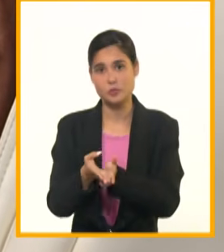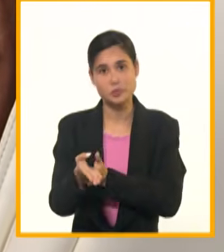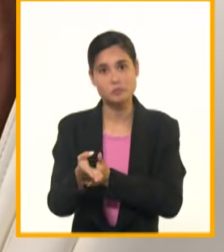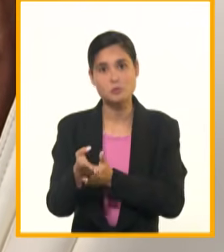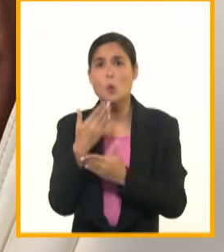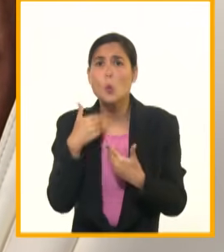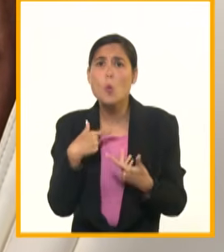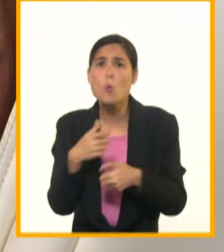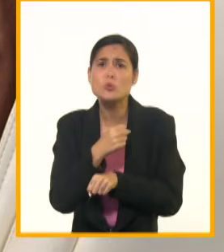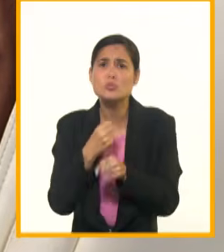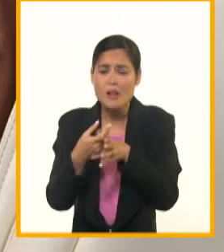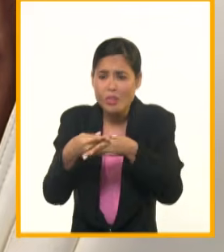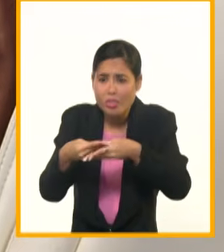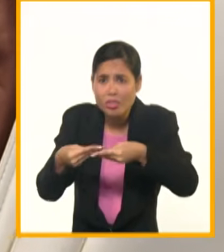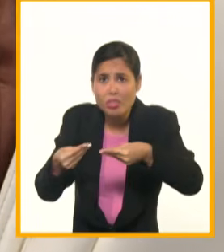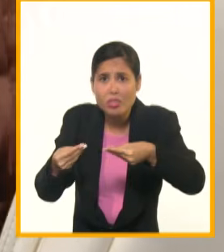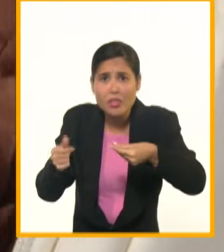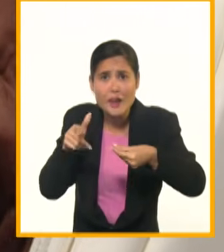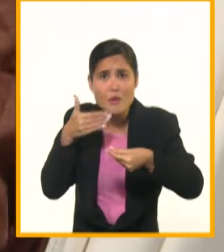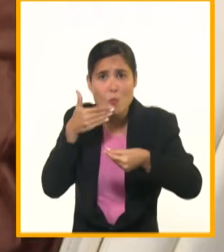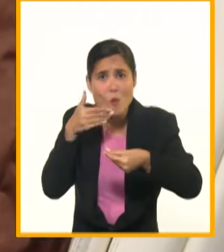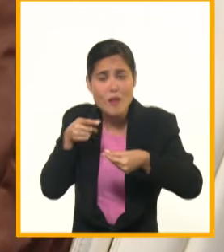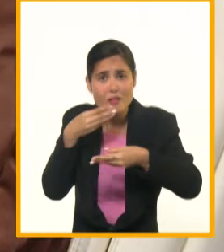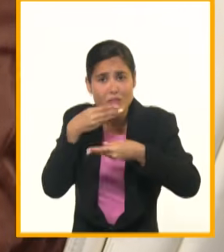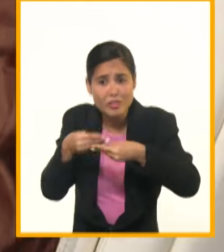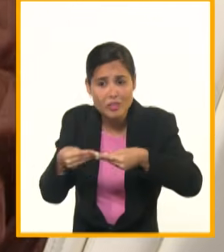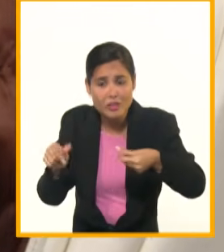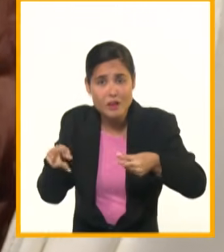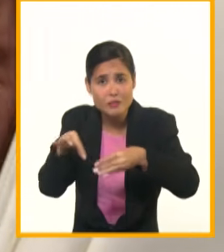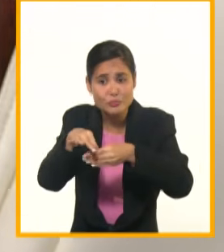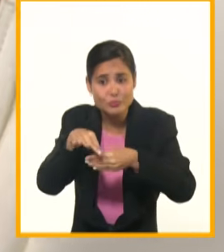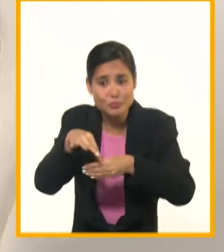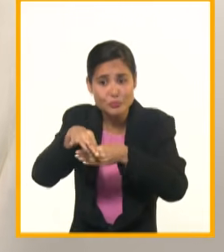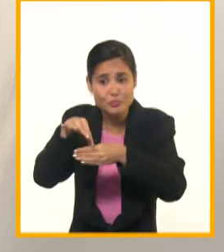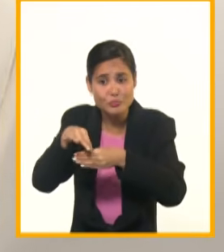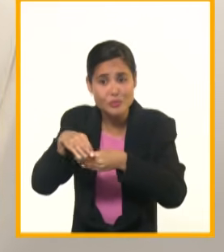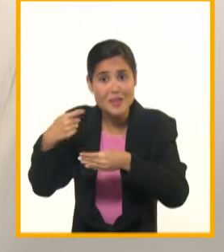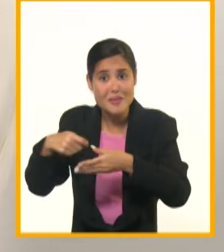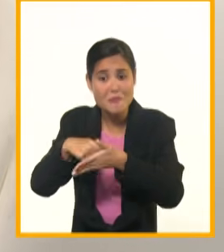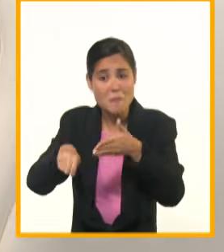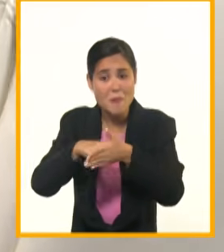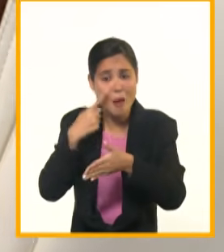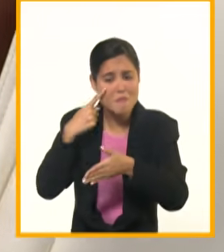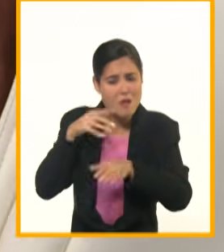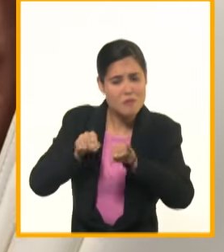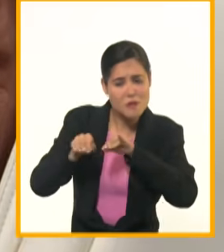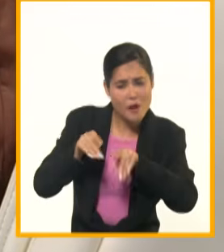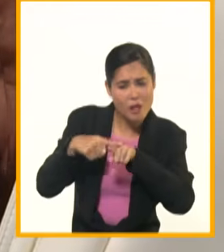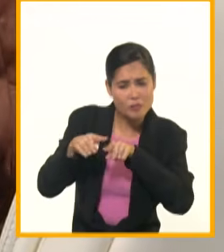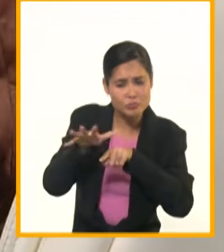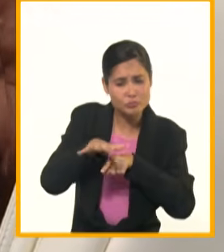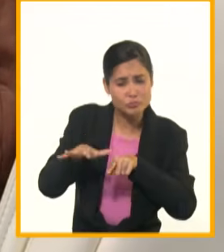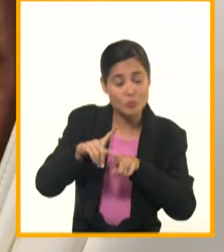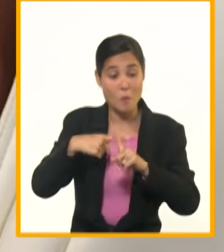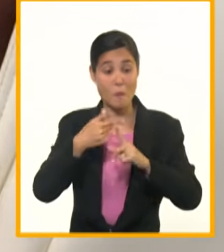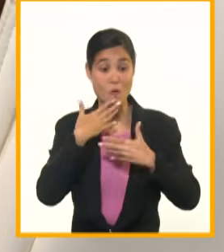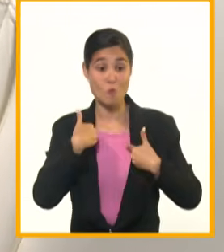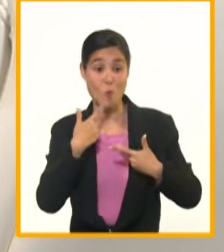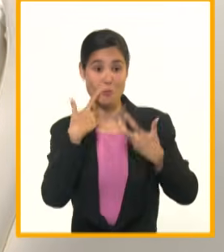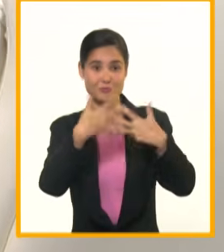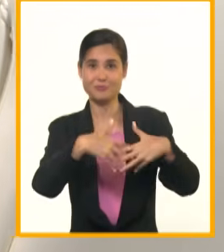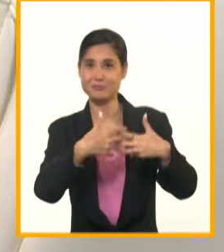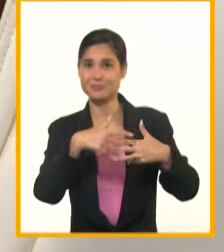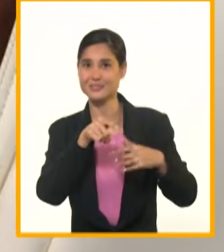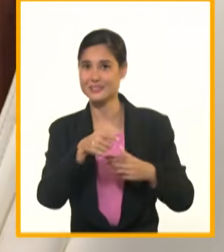las tierras por parte de la empresa estatal en esa estrategia de Artemisa, que es una provincia